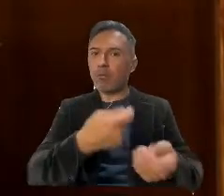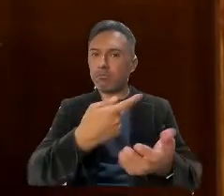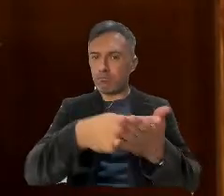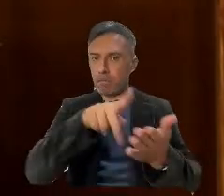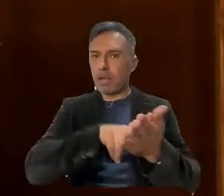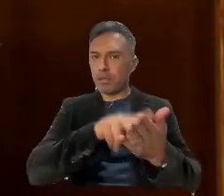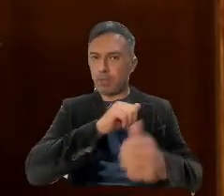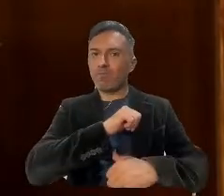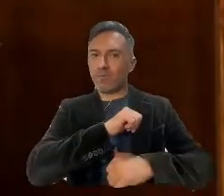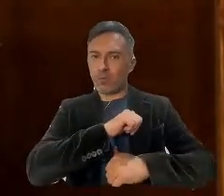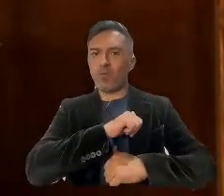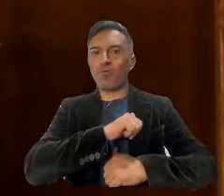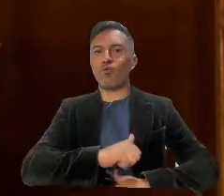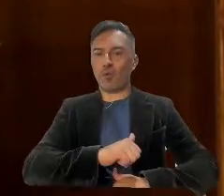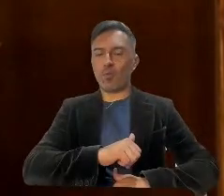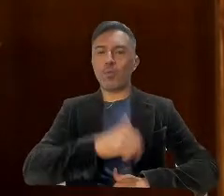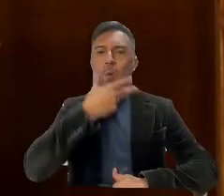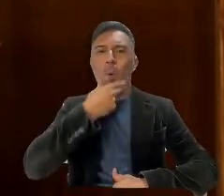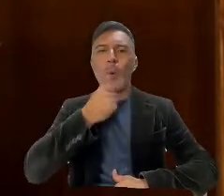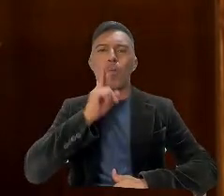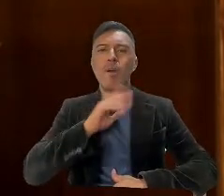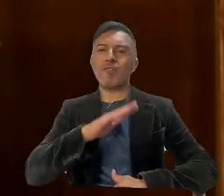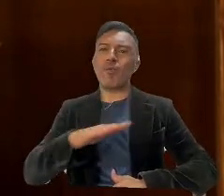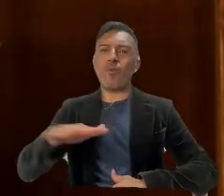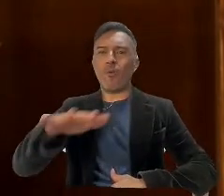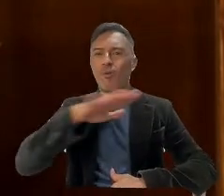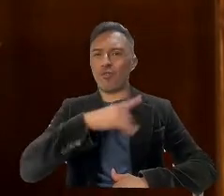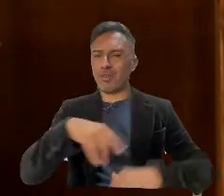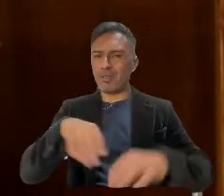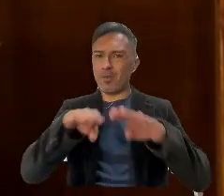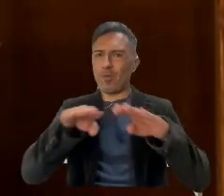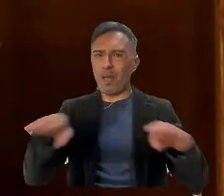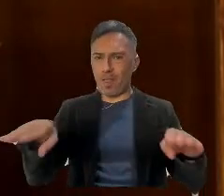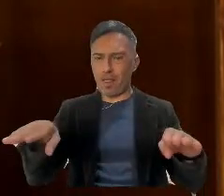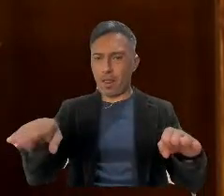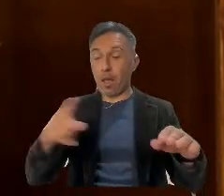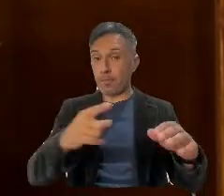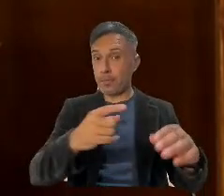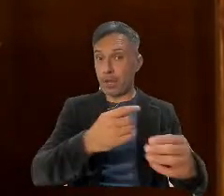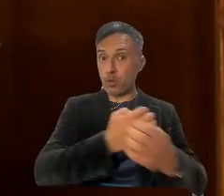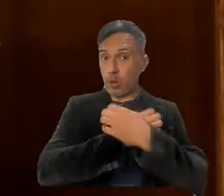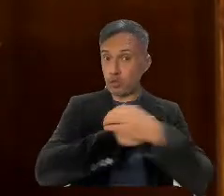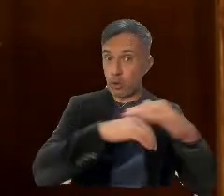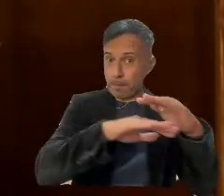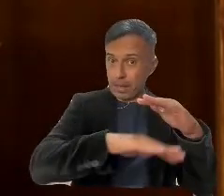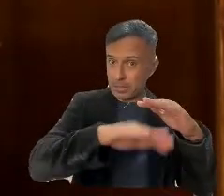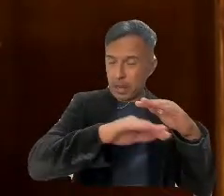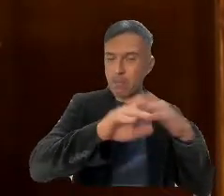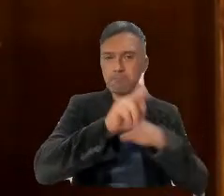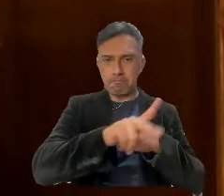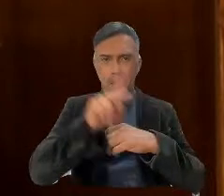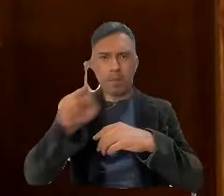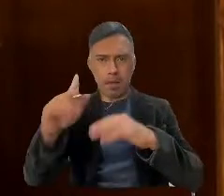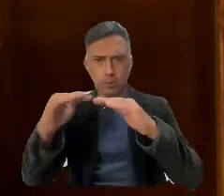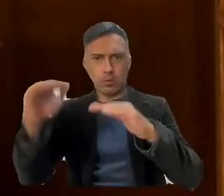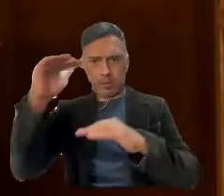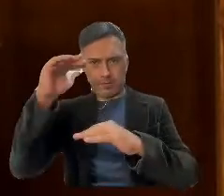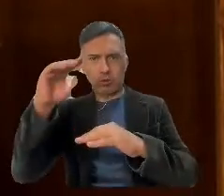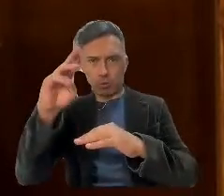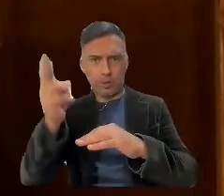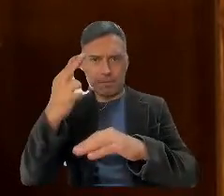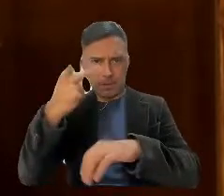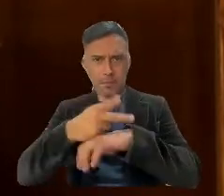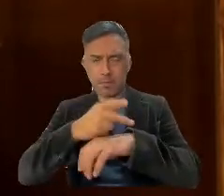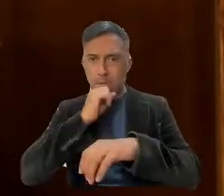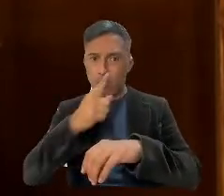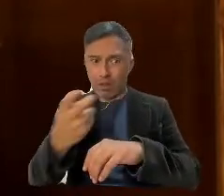condiciones como en la educación básica. En consecuencia, dicha disposición normativa se volvería